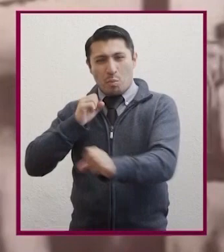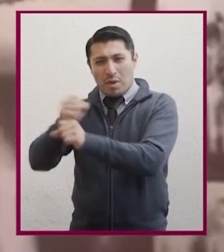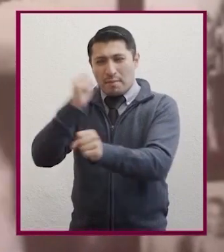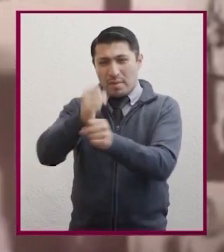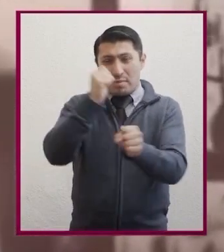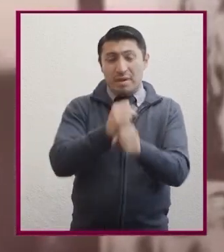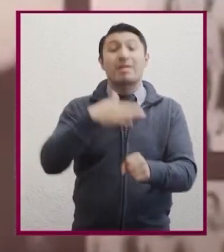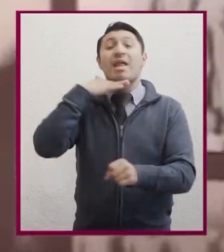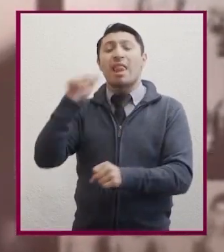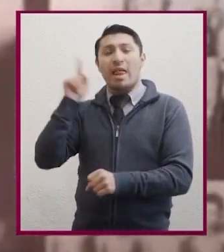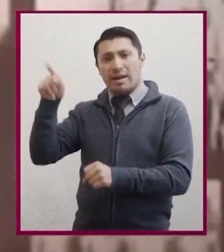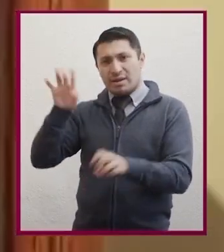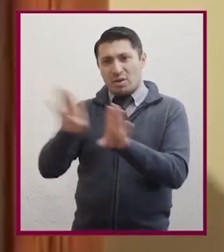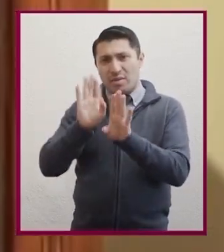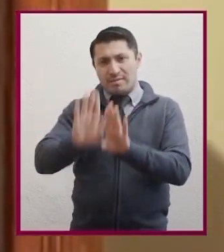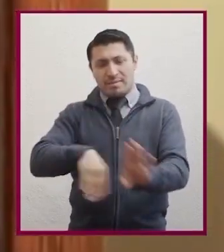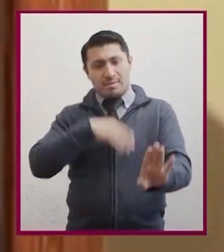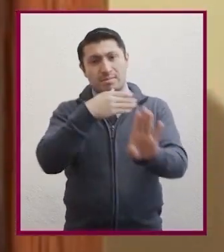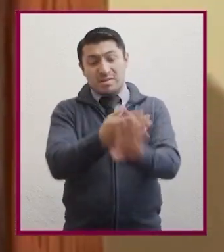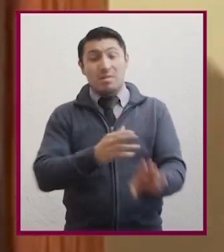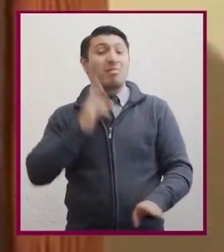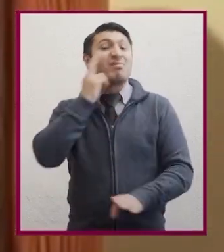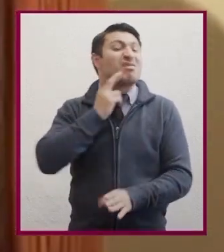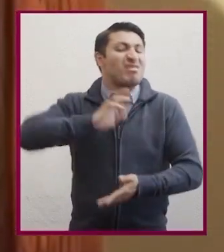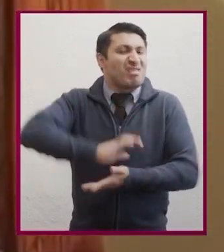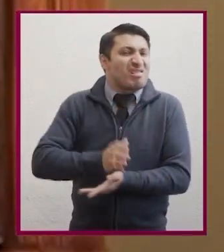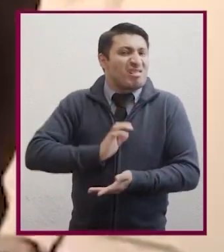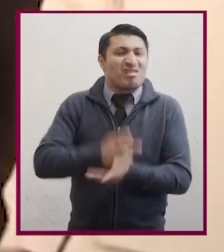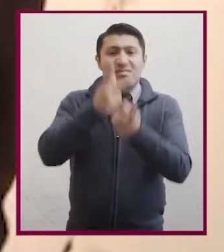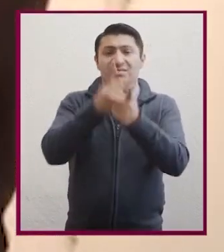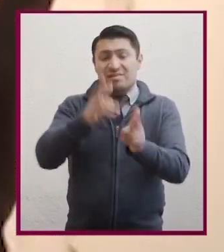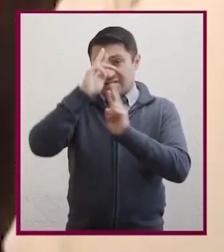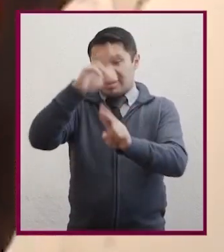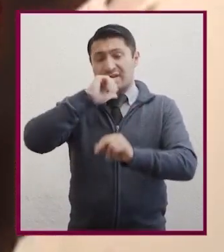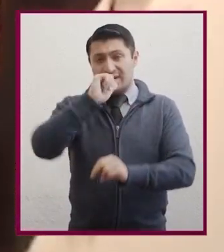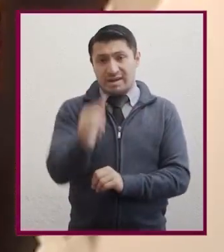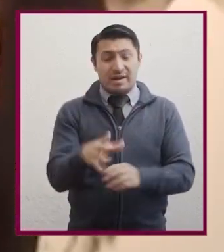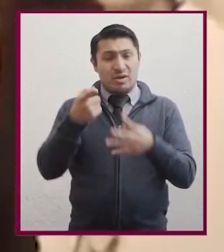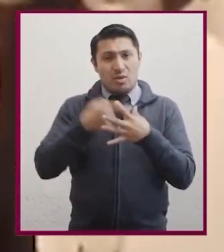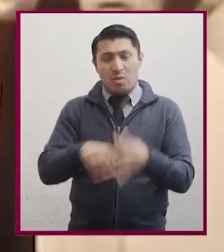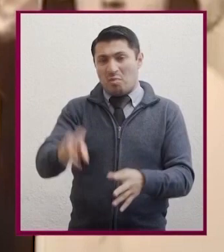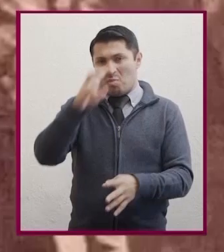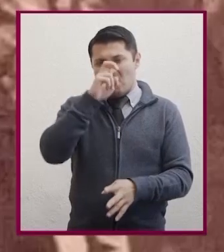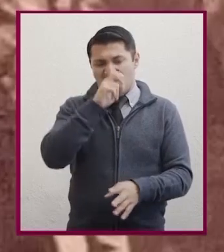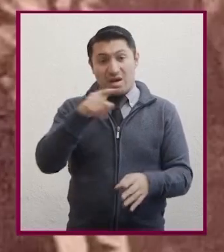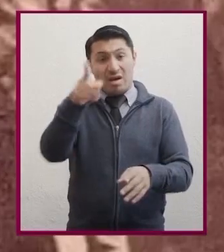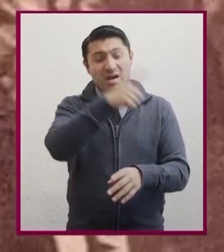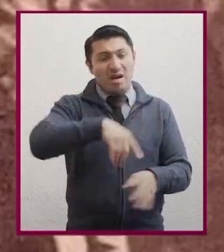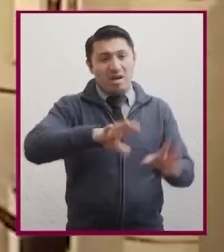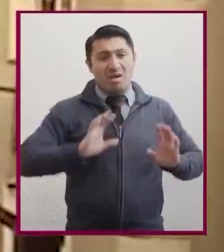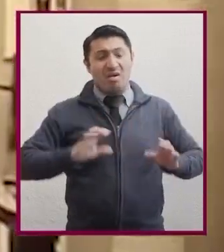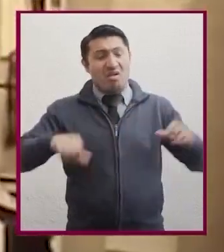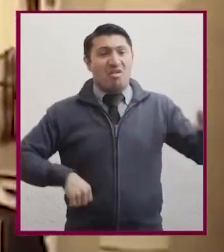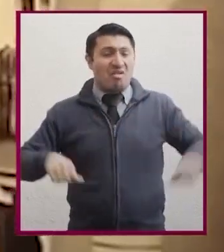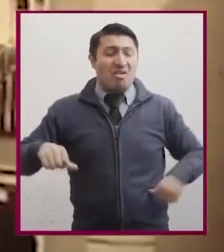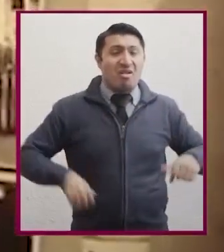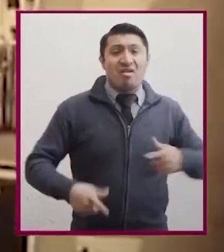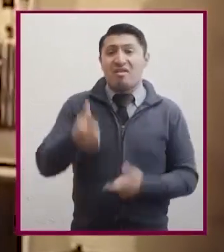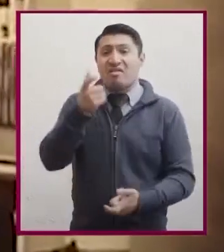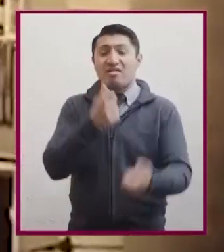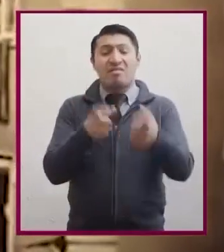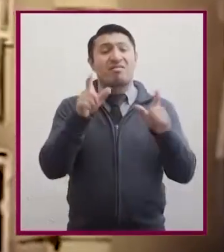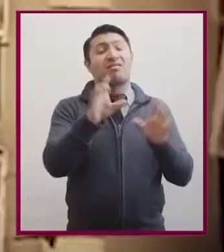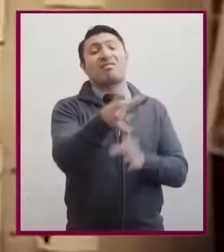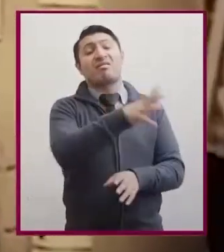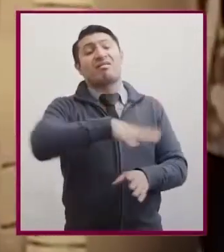el alemán, se manifestaron en forma racista e intolerante y empezaron a exigir la limitación de las actividades económicas de